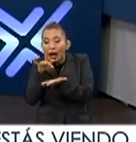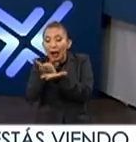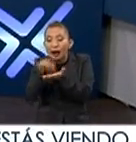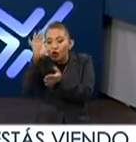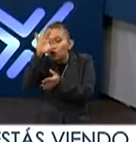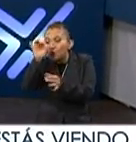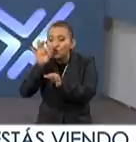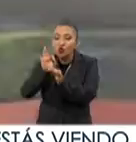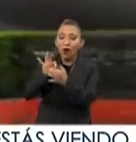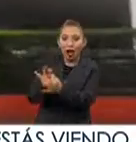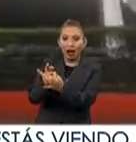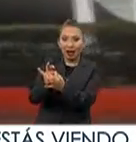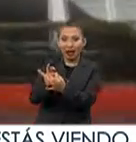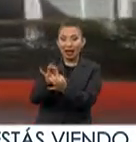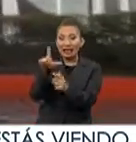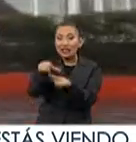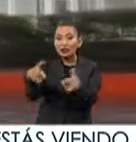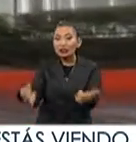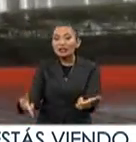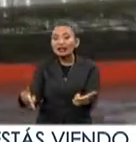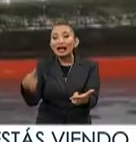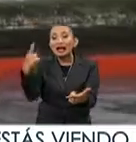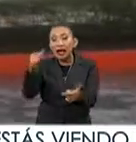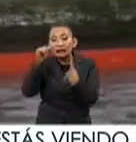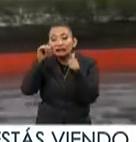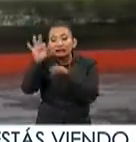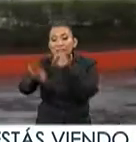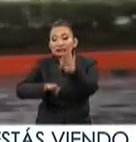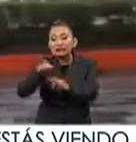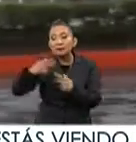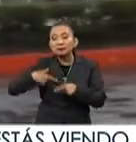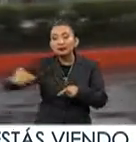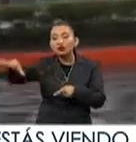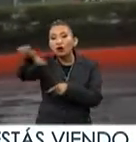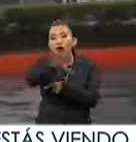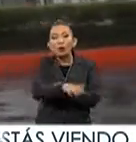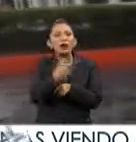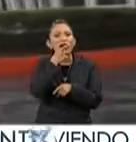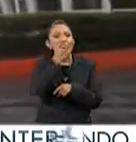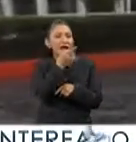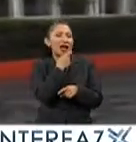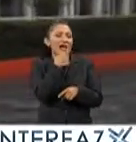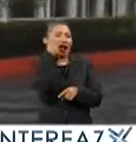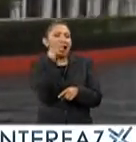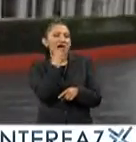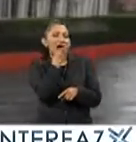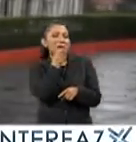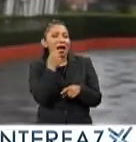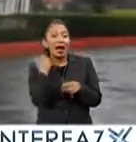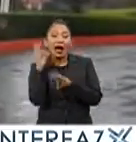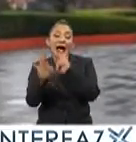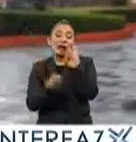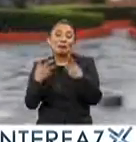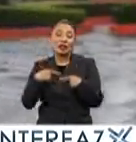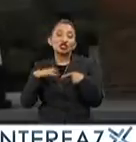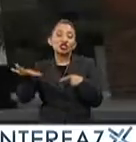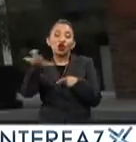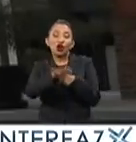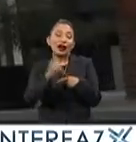pertinencia cultural y lingüística que atiendan a la población, porque se dice fácil atender a la